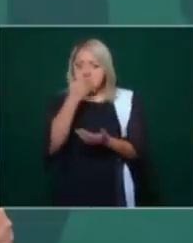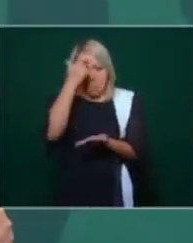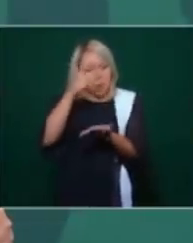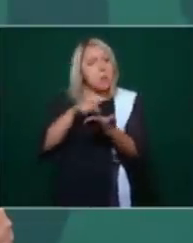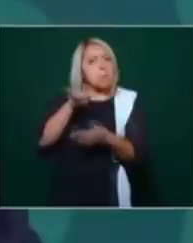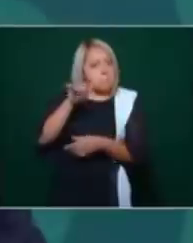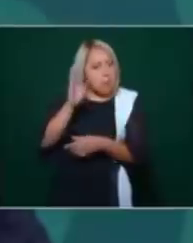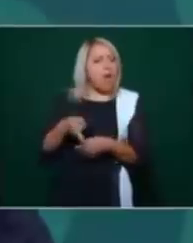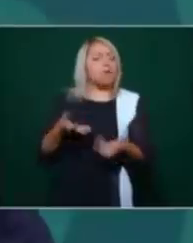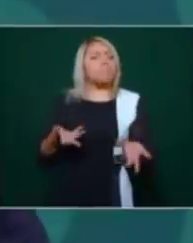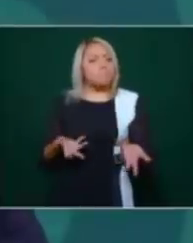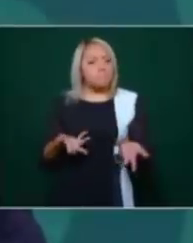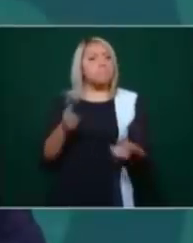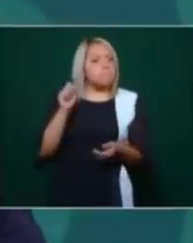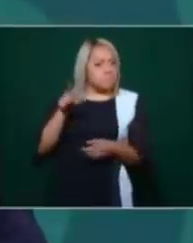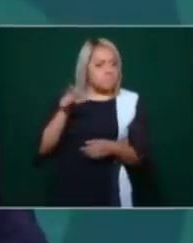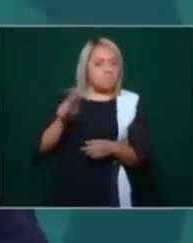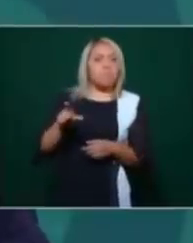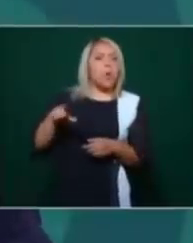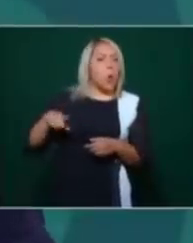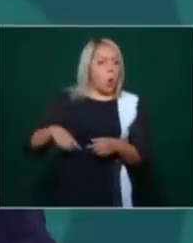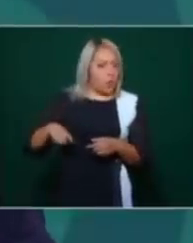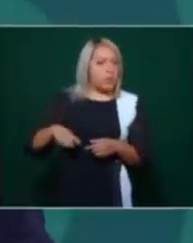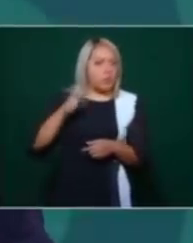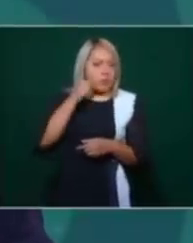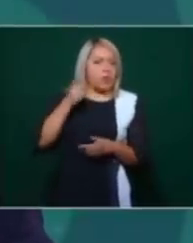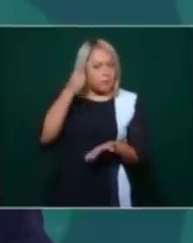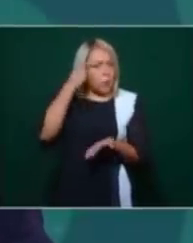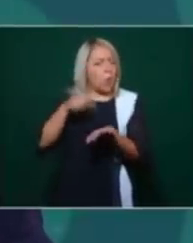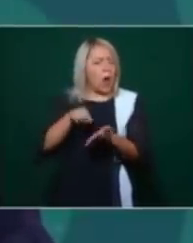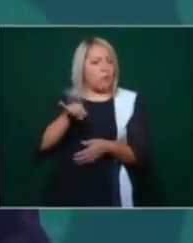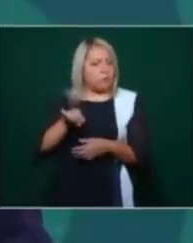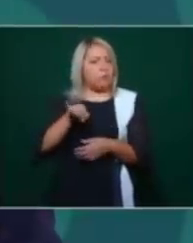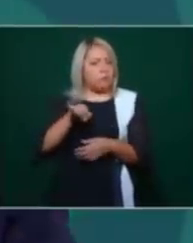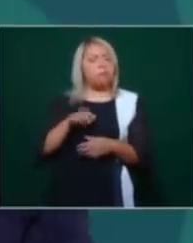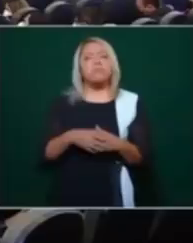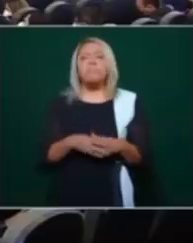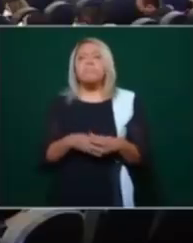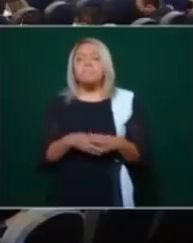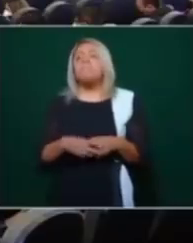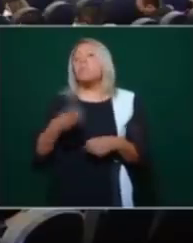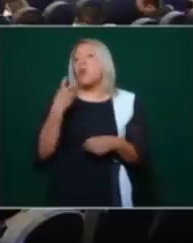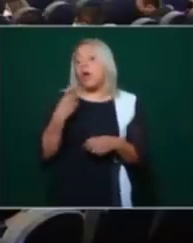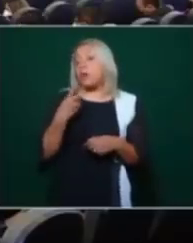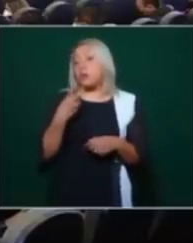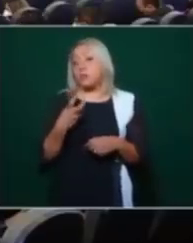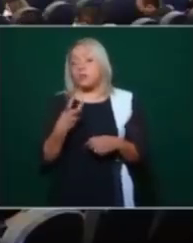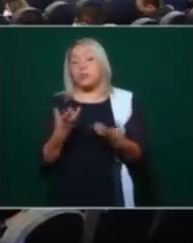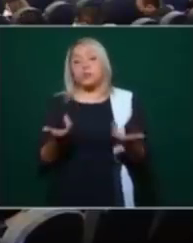el propio gobernador, eso es